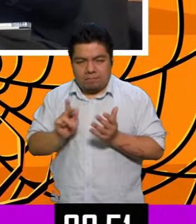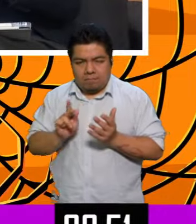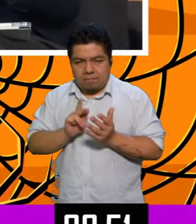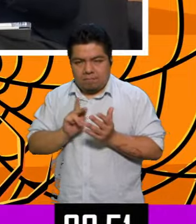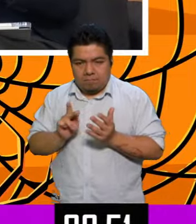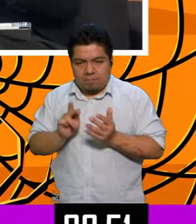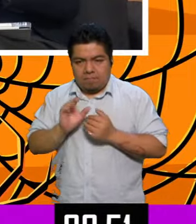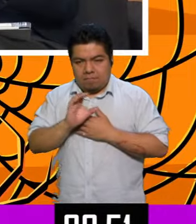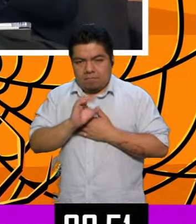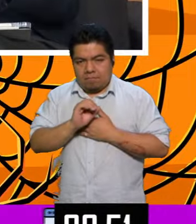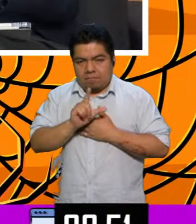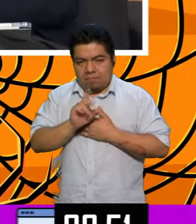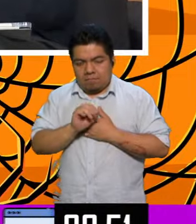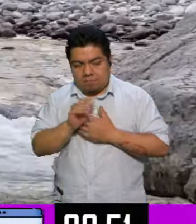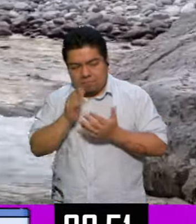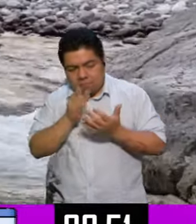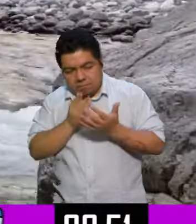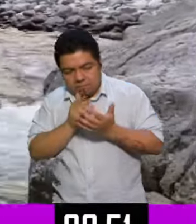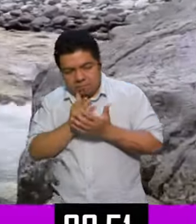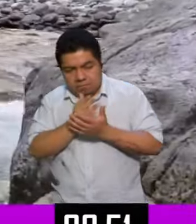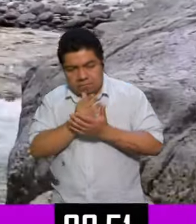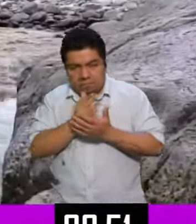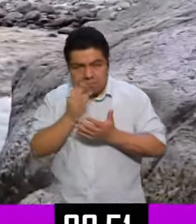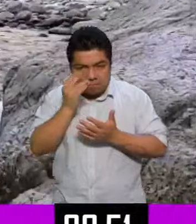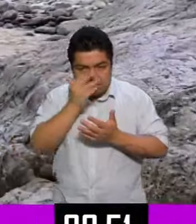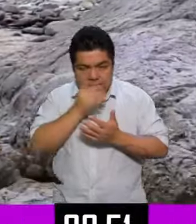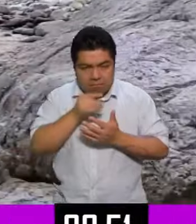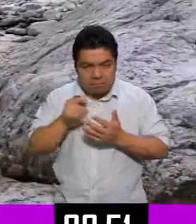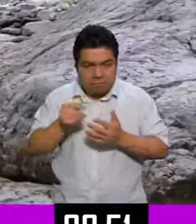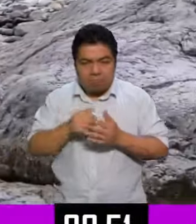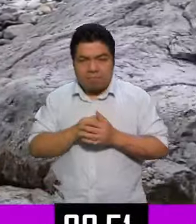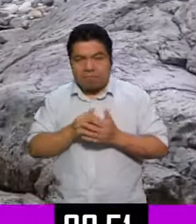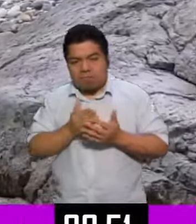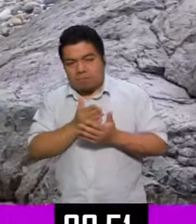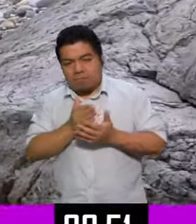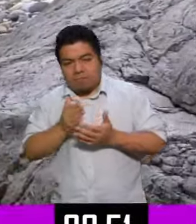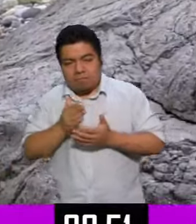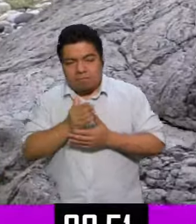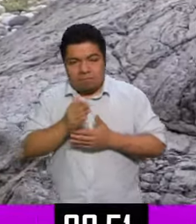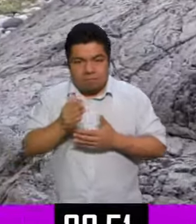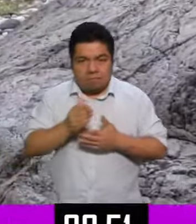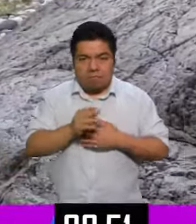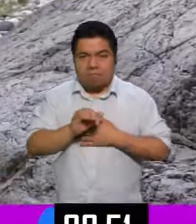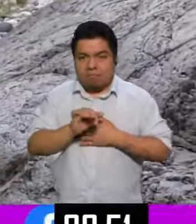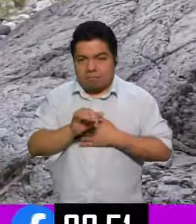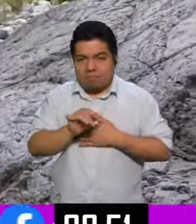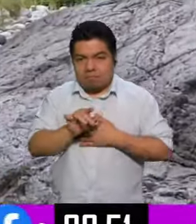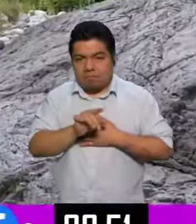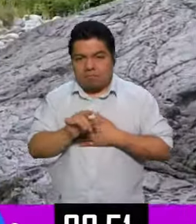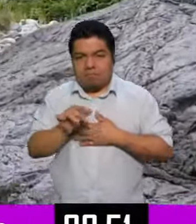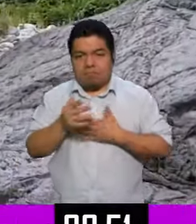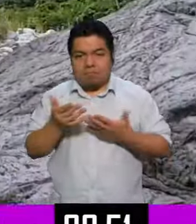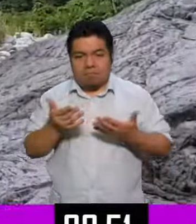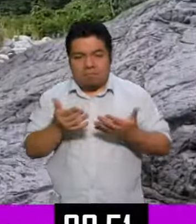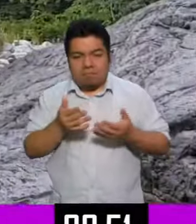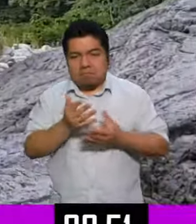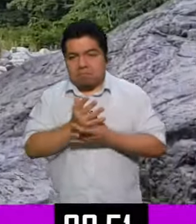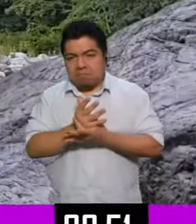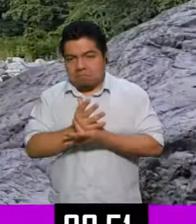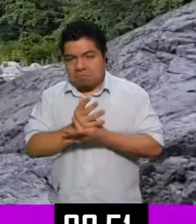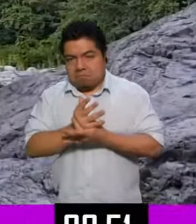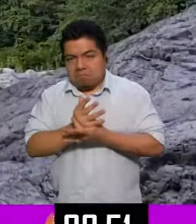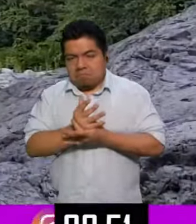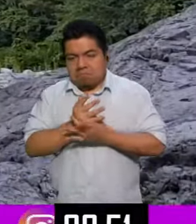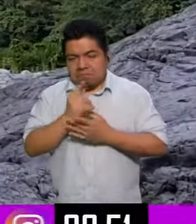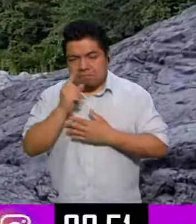Iba Cristóbal Colón por ahí y entonces. No. Se metió en Honduras. Literalmente. Entonces, en uno de sus. Dice, estaba